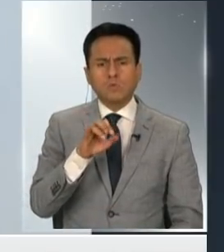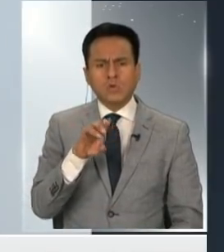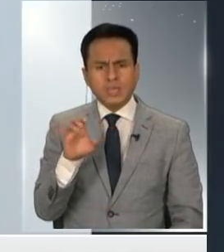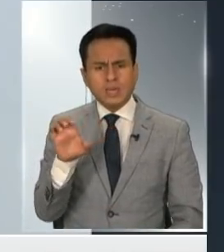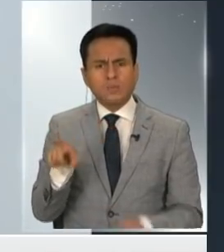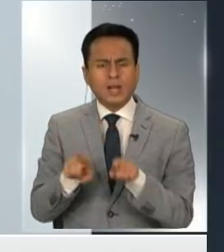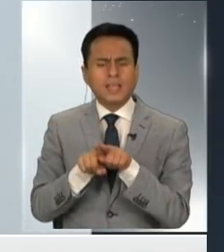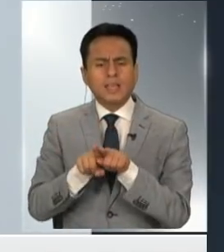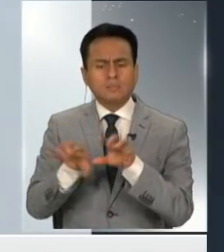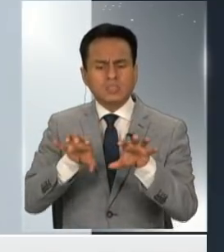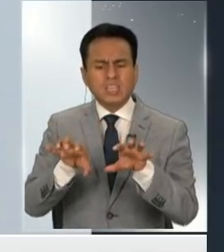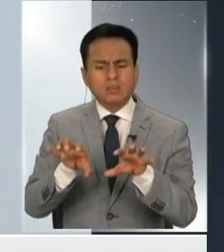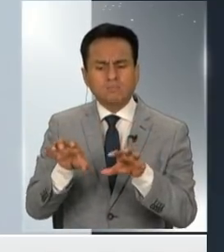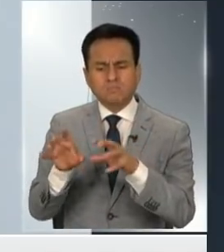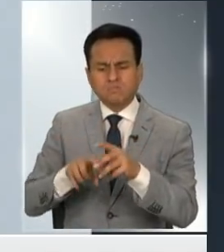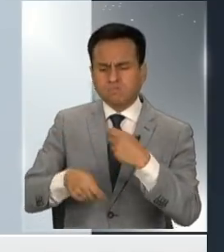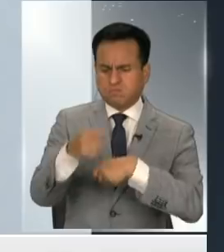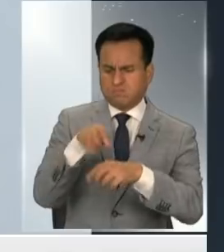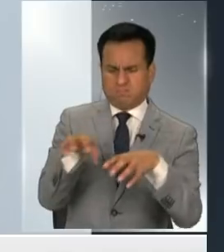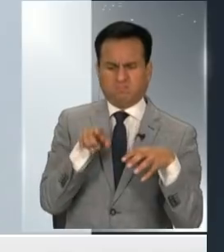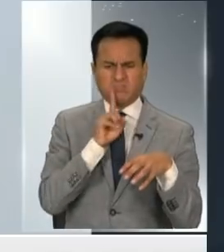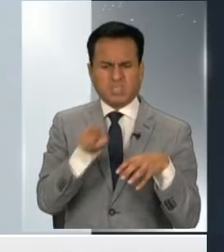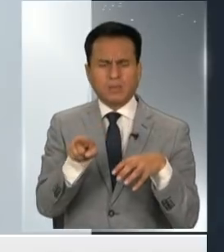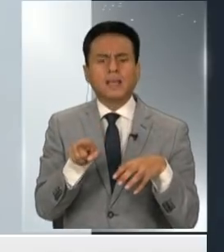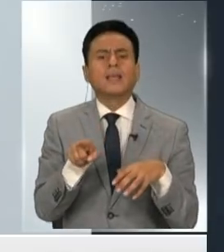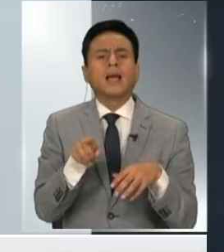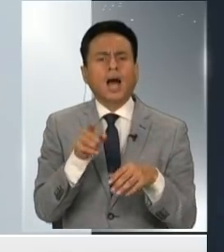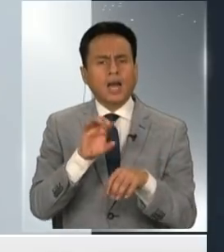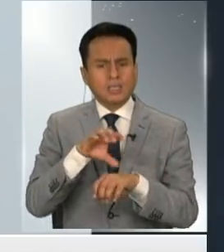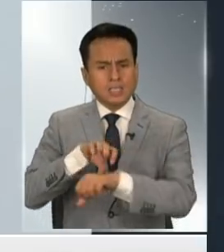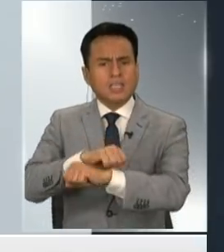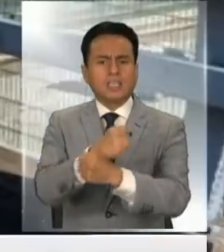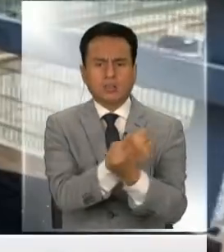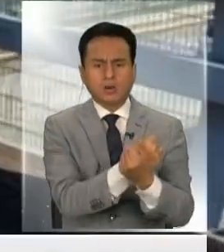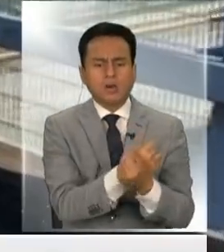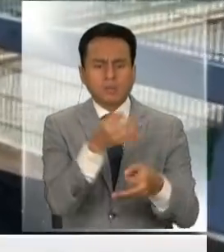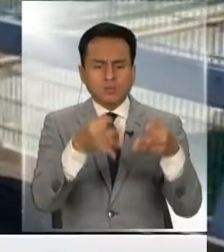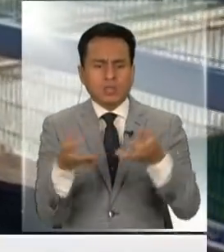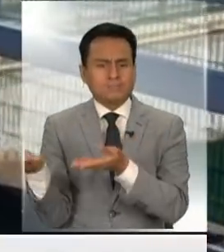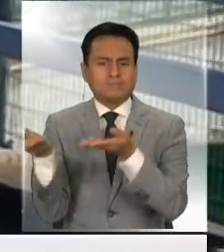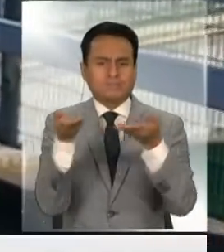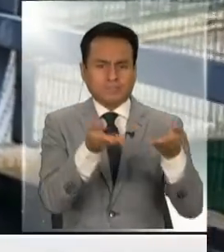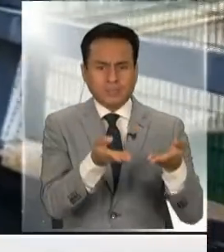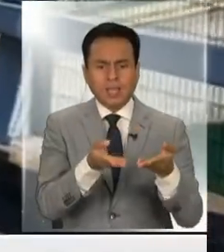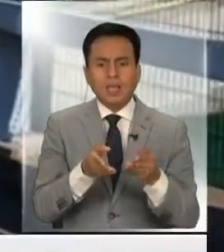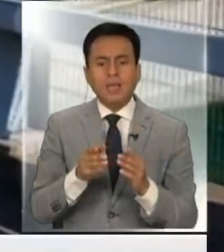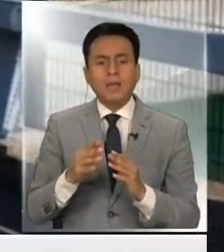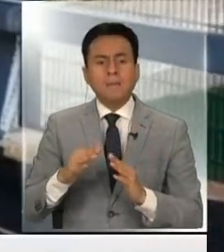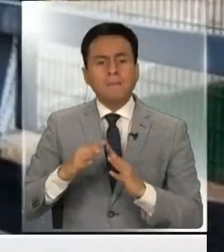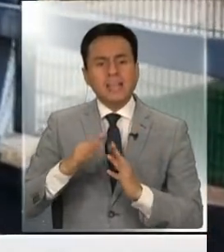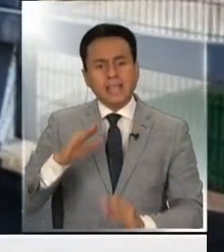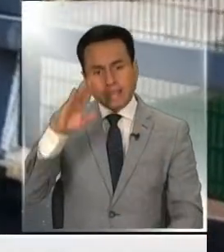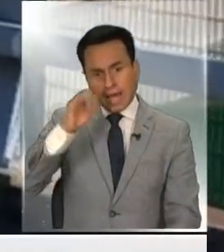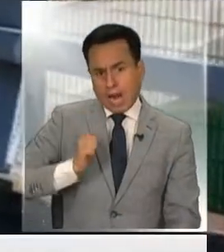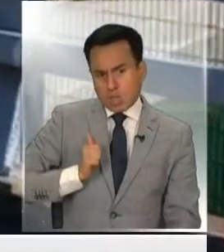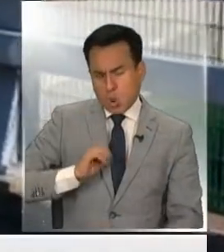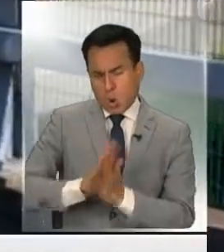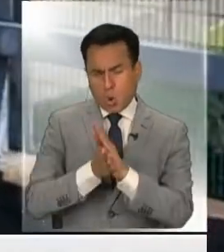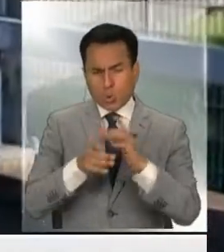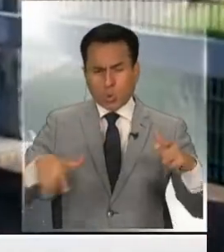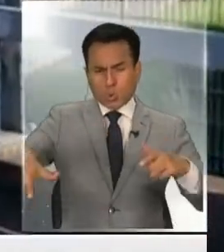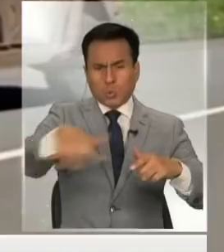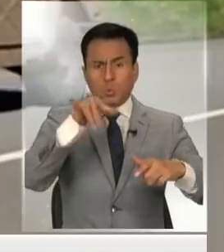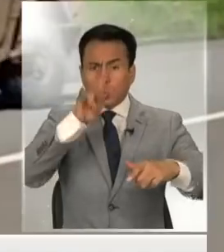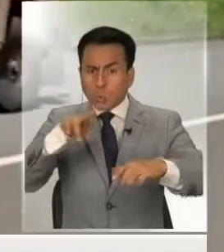receptación, por el cual fue detenido y puesto a disposición de ese tribunal. Despliegue militar en la denominada Macro Zona